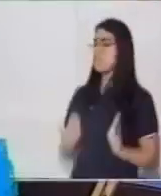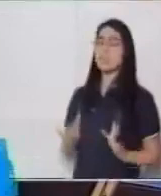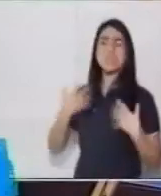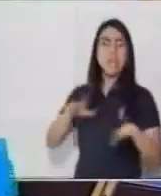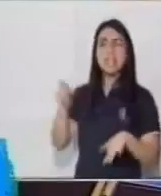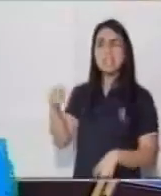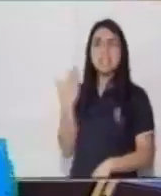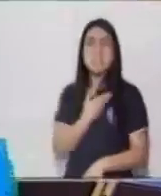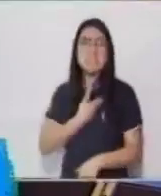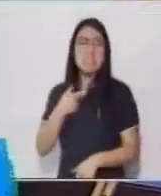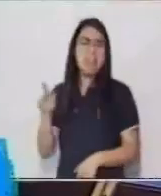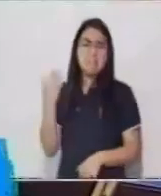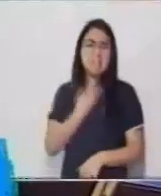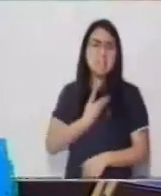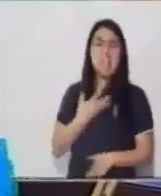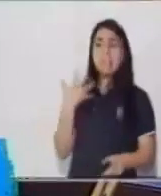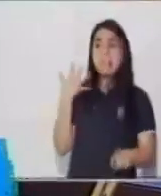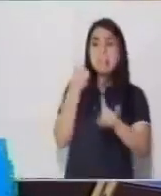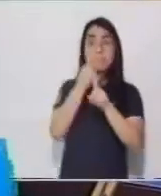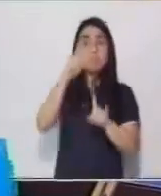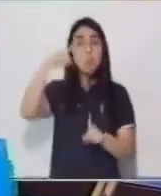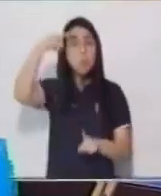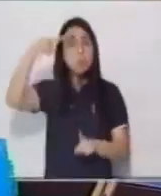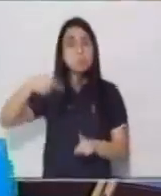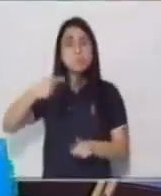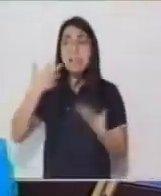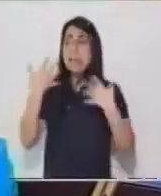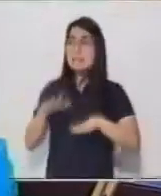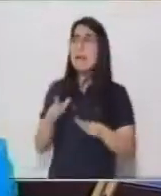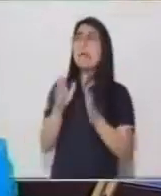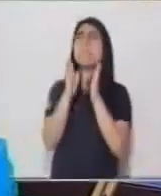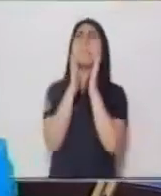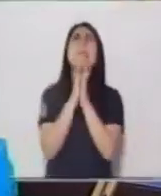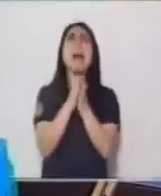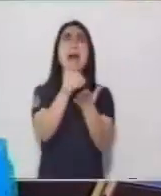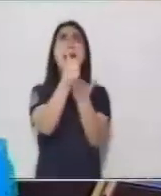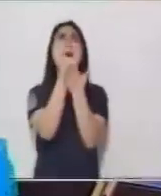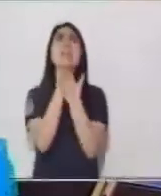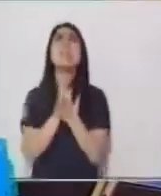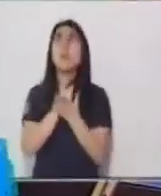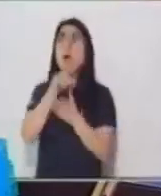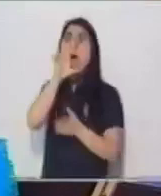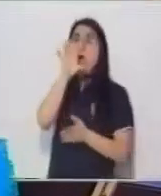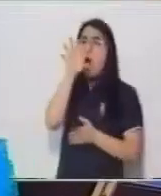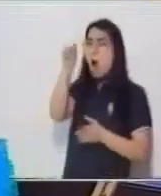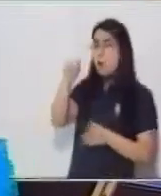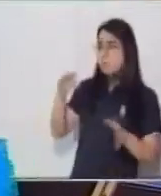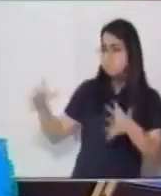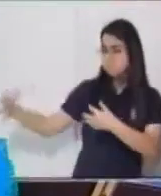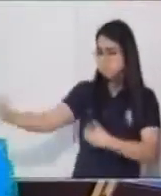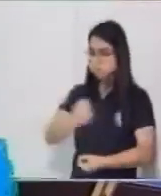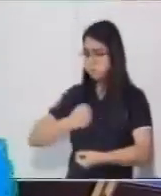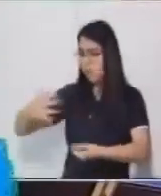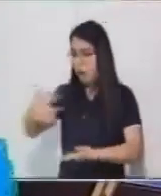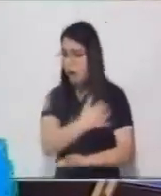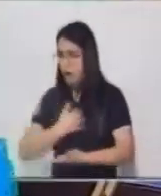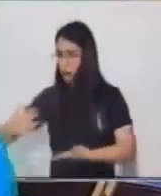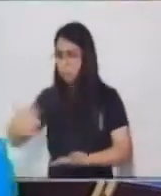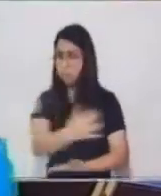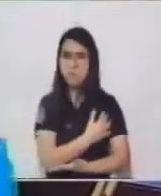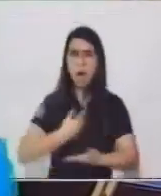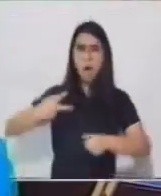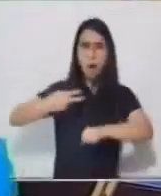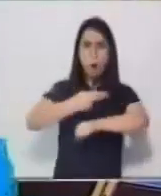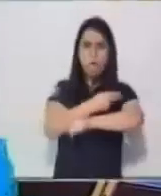no llegó. De allí que es importante decir la verdad, porque si yo digo mentiras, cuando yo en